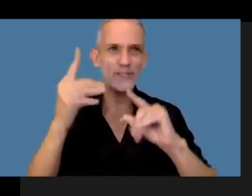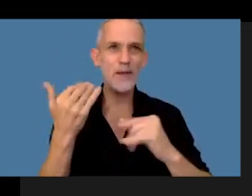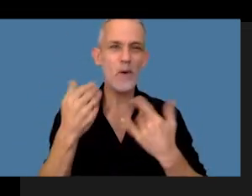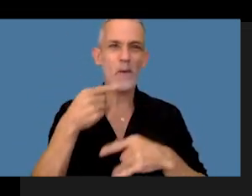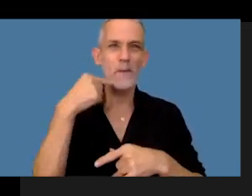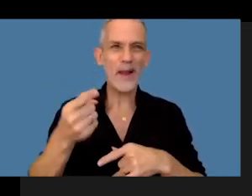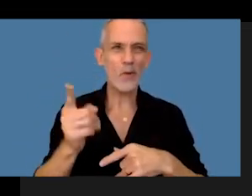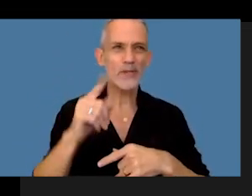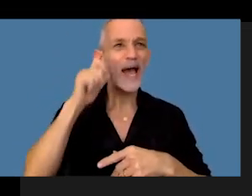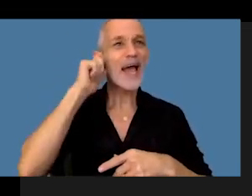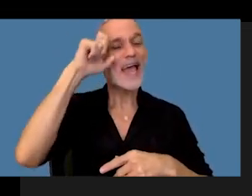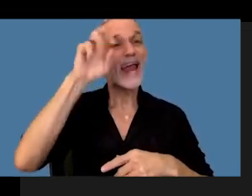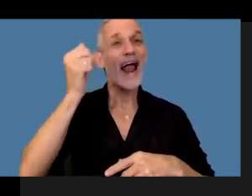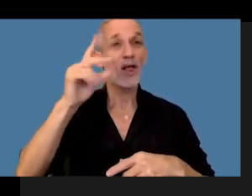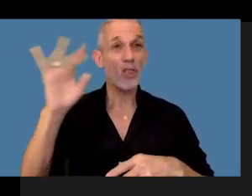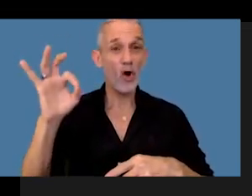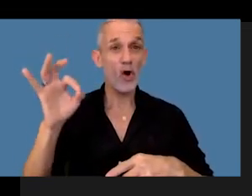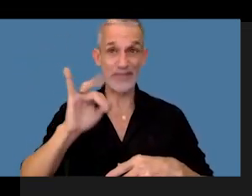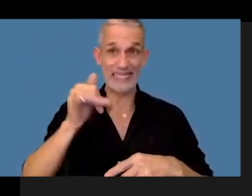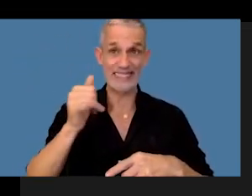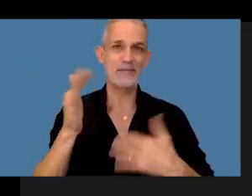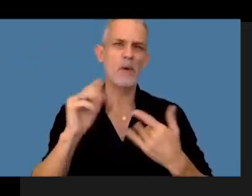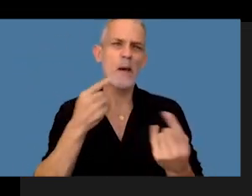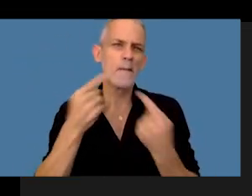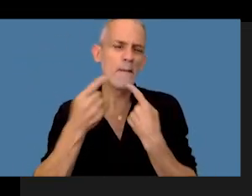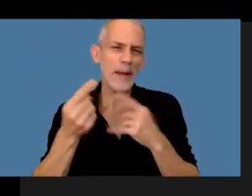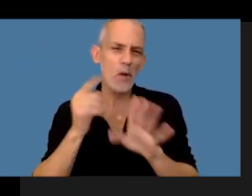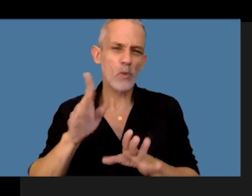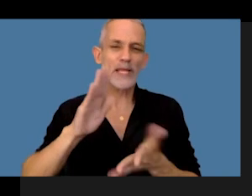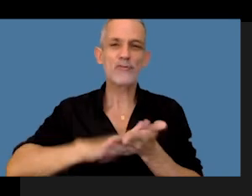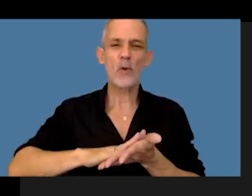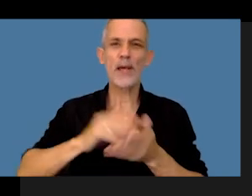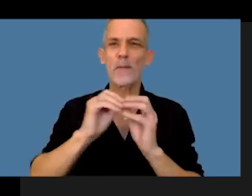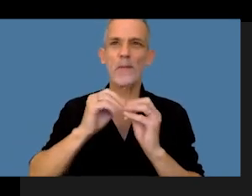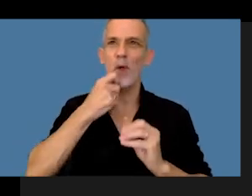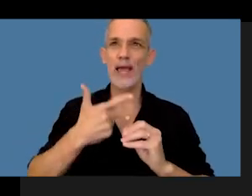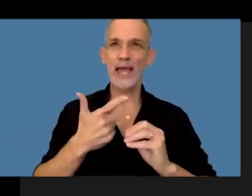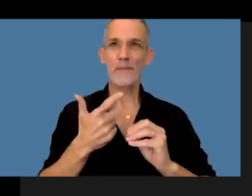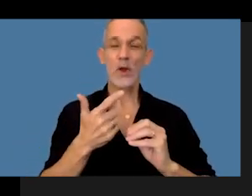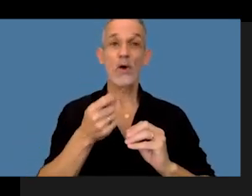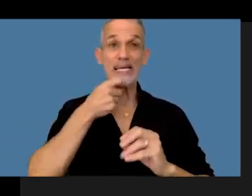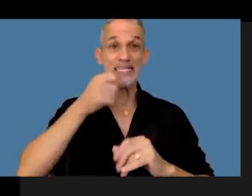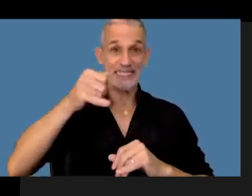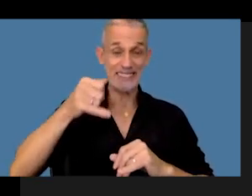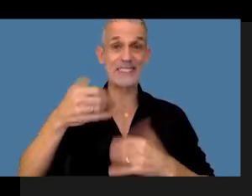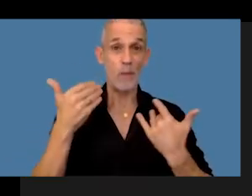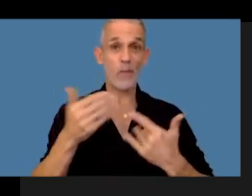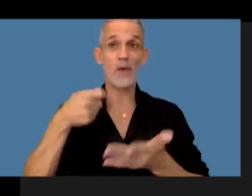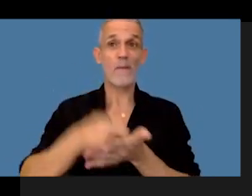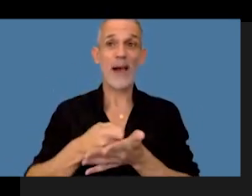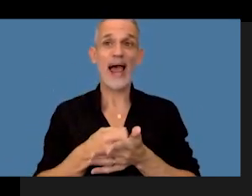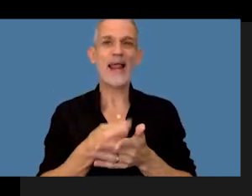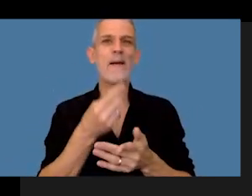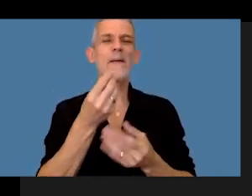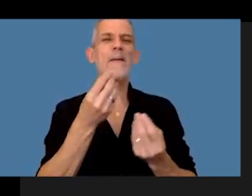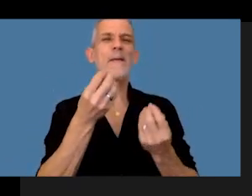Noches, Gerardo. Sí. No, quería consultar también el caso de los que sí nos da pagar un poco de bienes